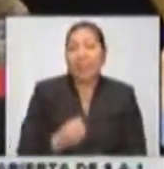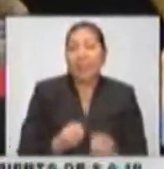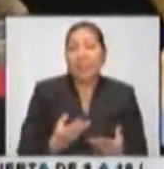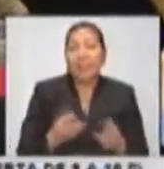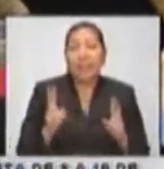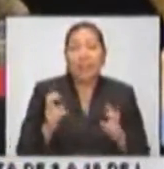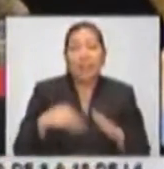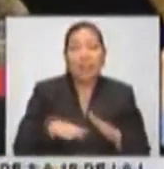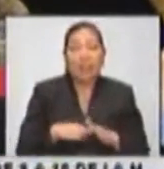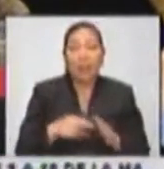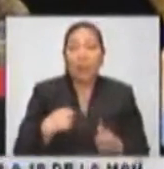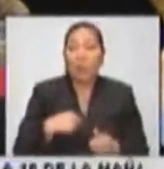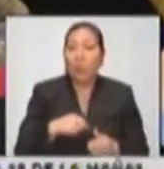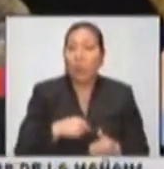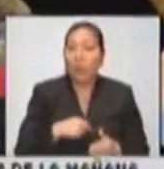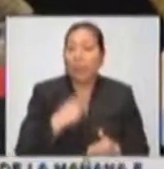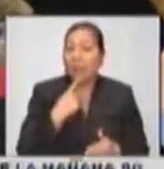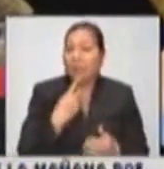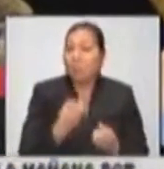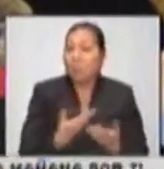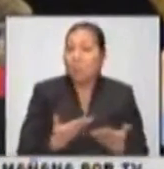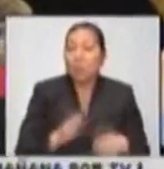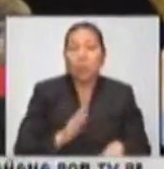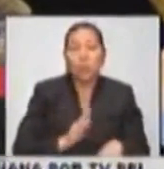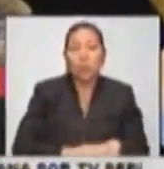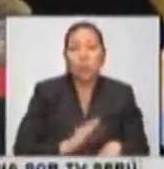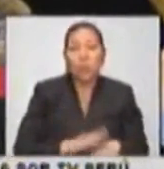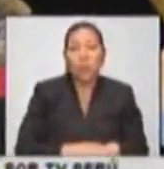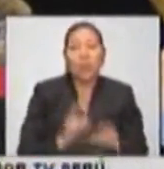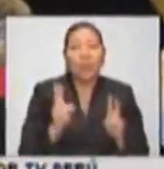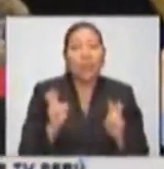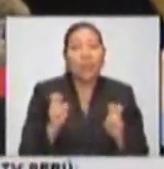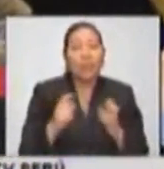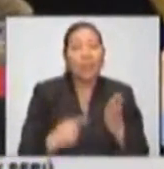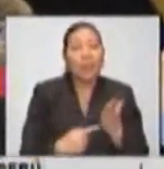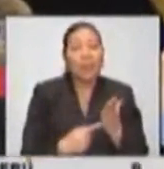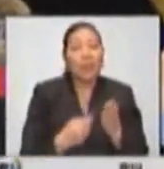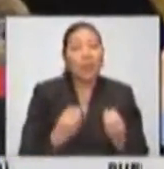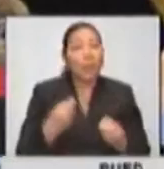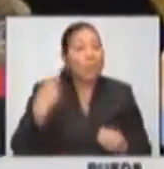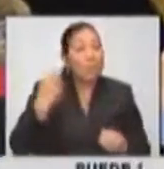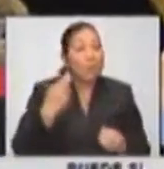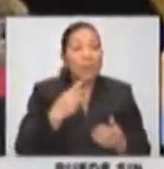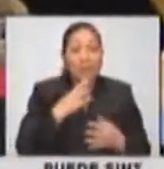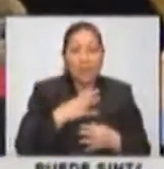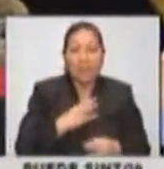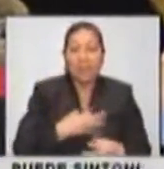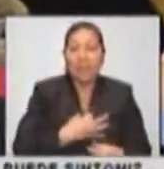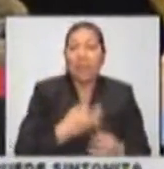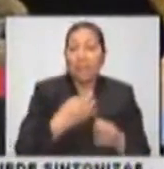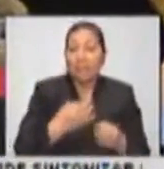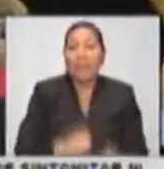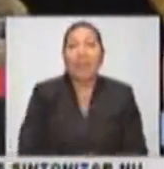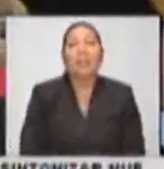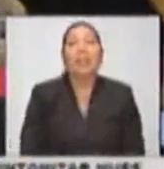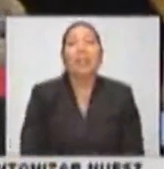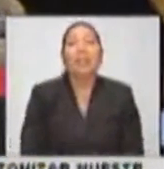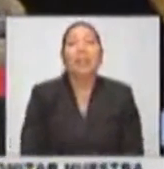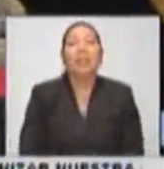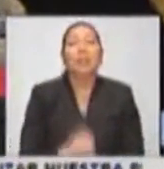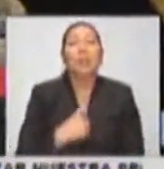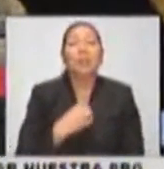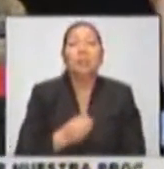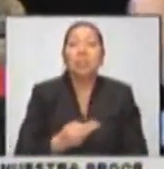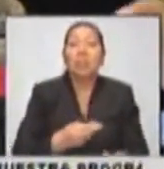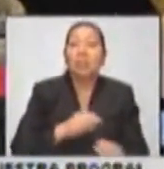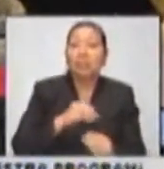el tema interno nuestro, que es el que estoy reiterando mucho, sobre tanto temas técnicos como políticos. Es decir, ¿nos interesa o no de verdad? Yo siempre lo